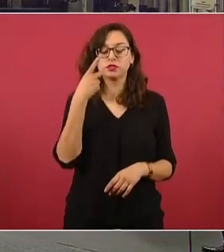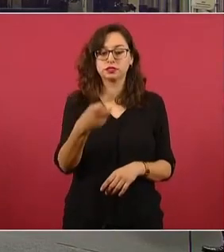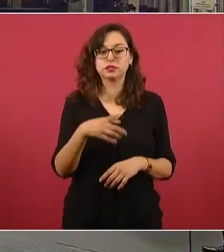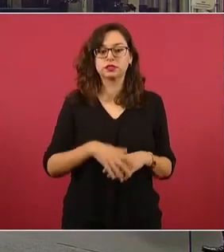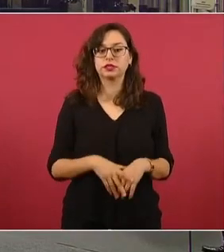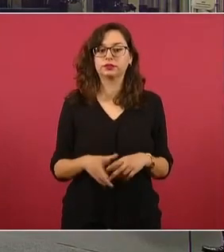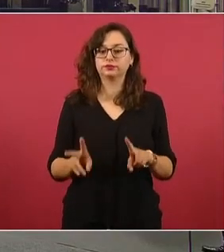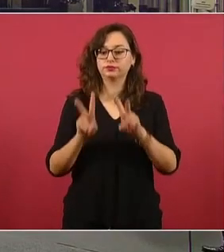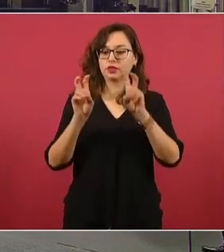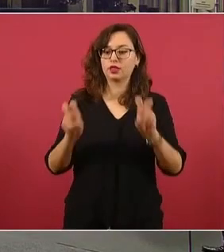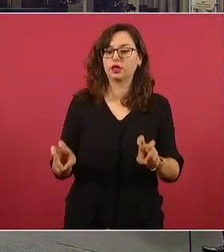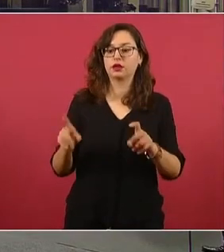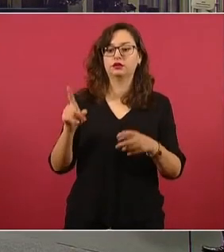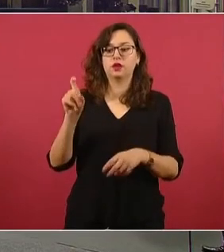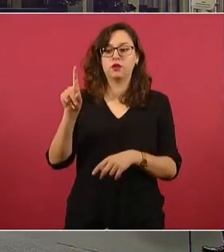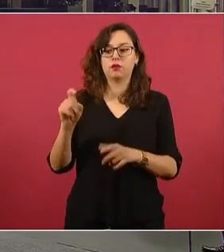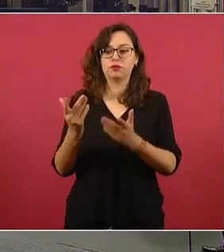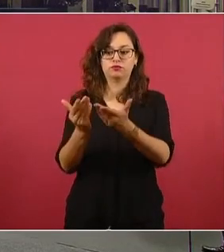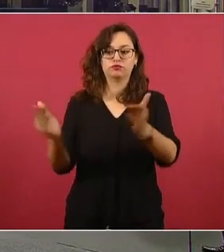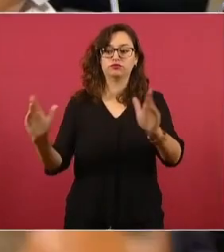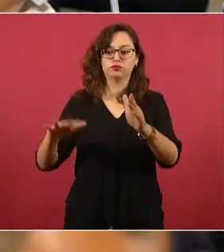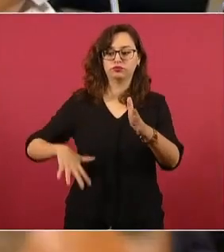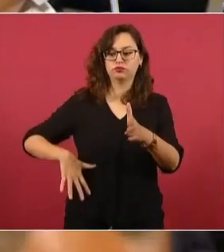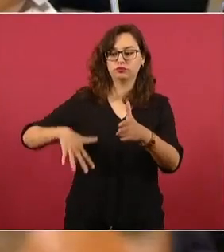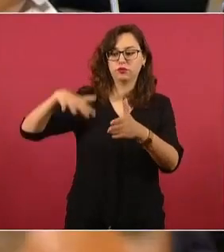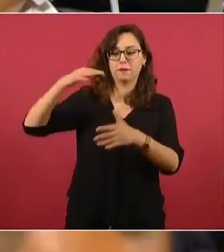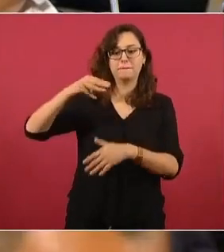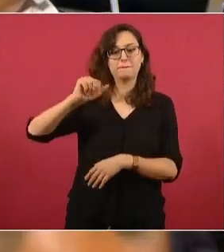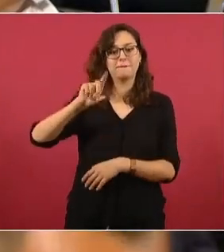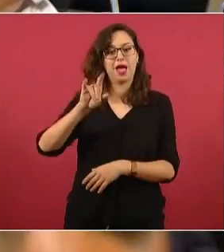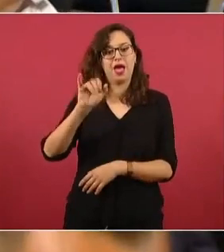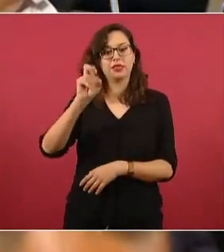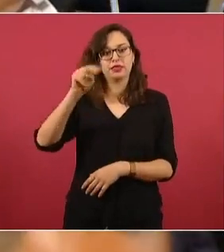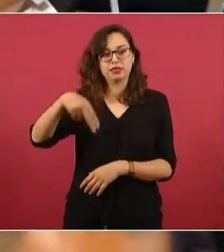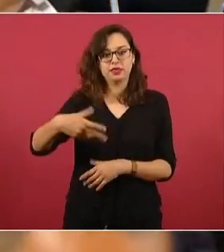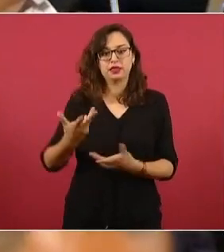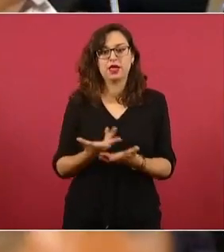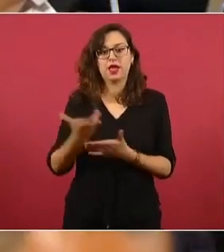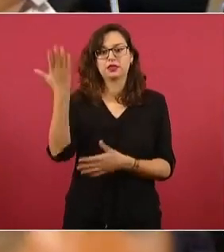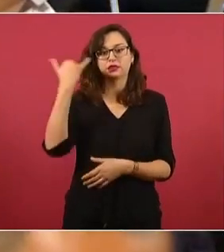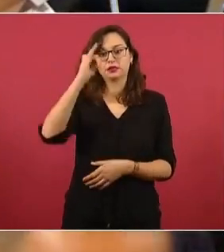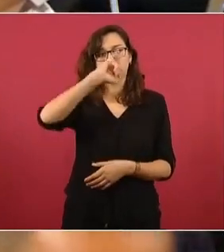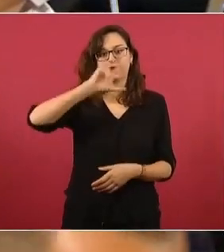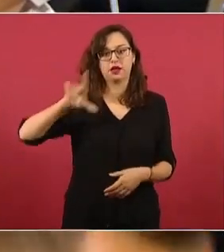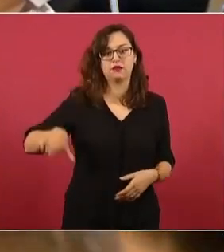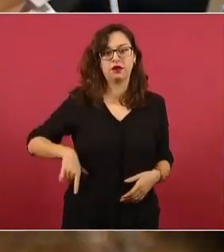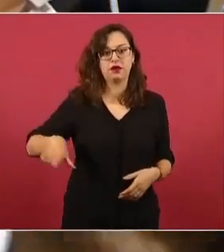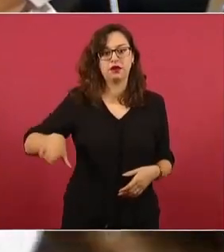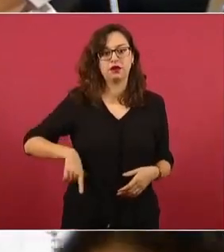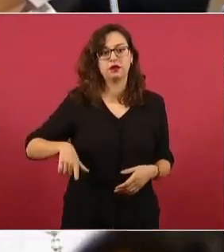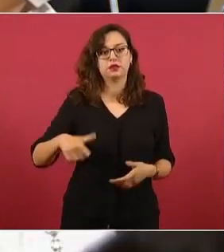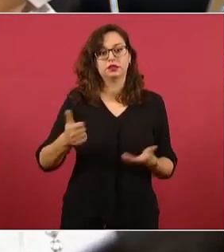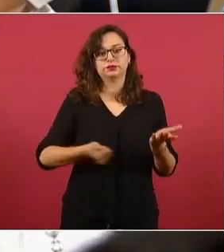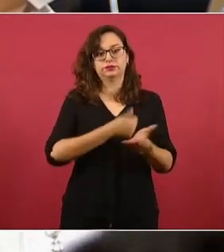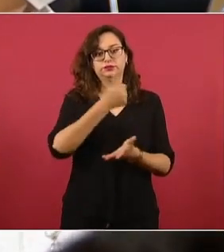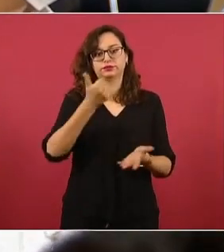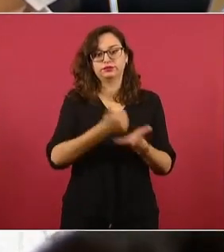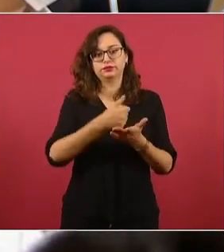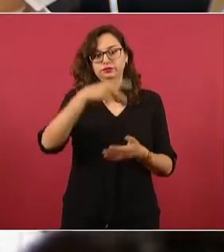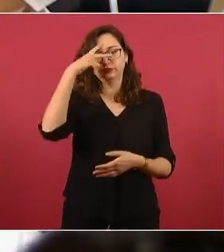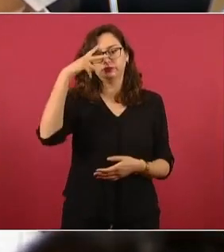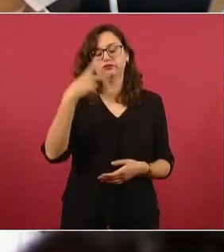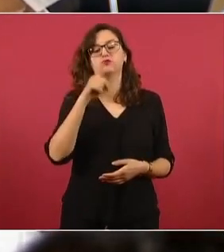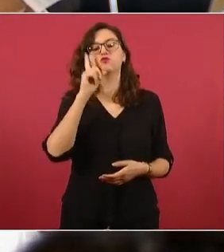de Presa Madín, donde usted dio aquí instrucciones a la jefa de gobierno de la Ciudad de México, Claudia Sheinbaum, que viera